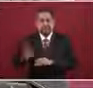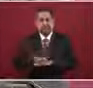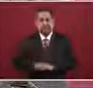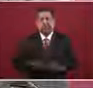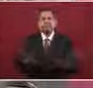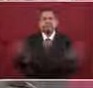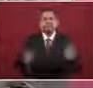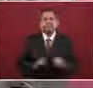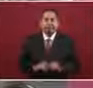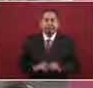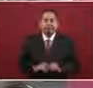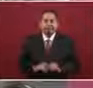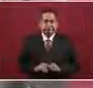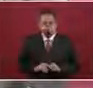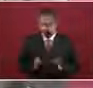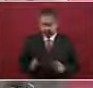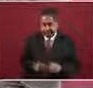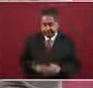Ahora